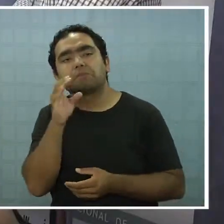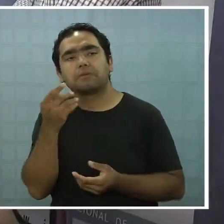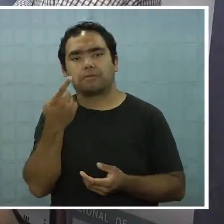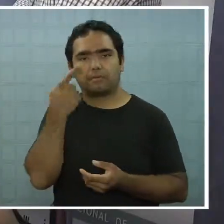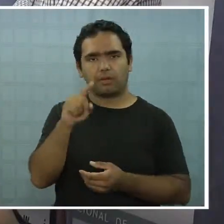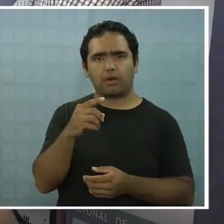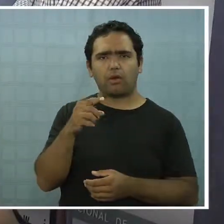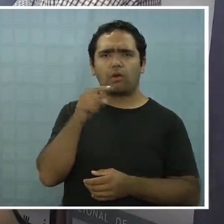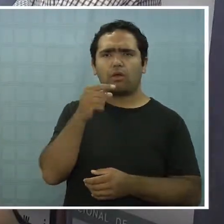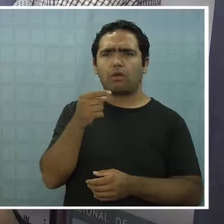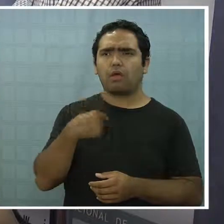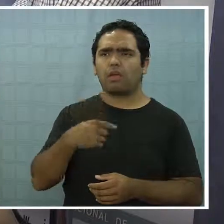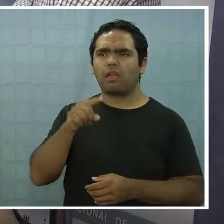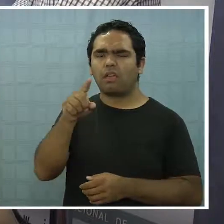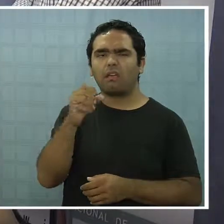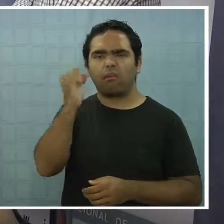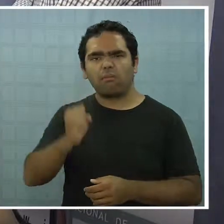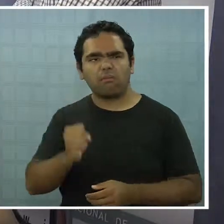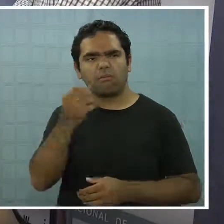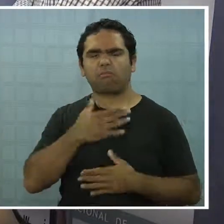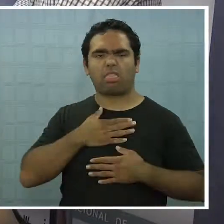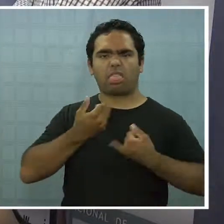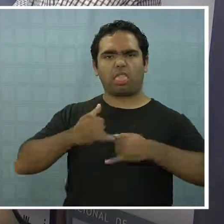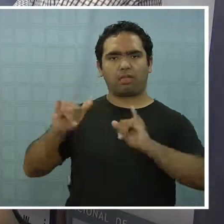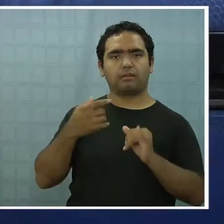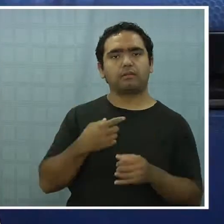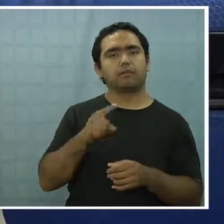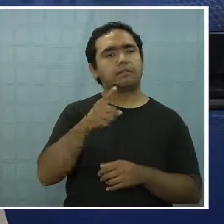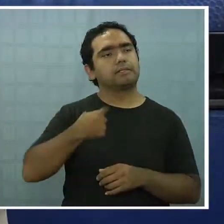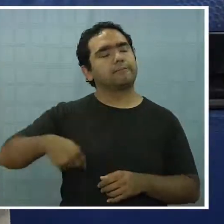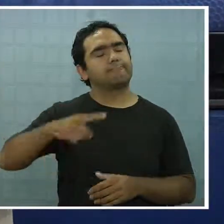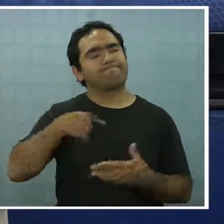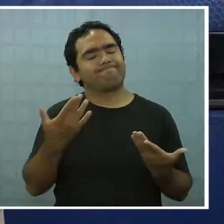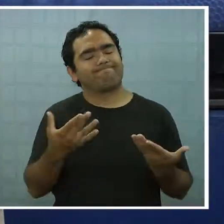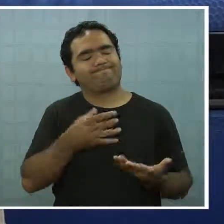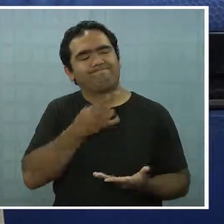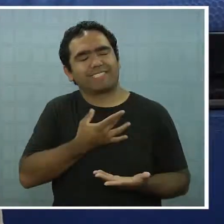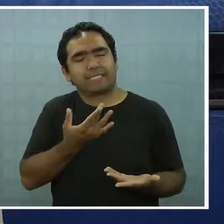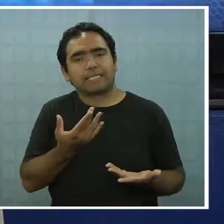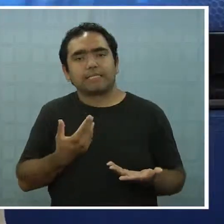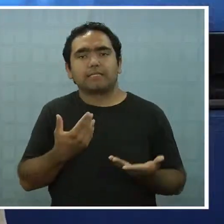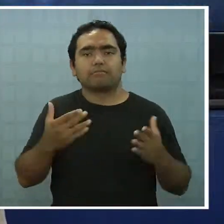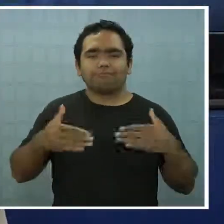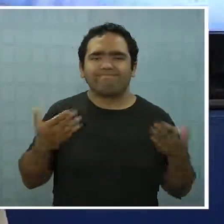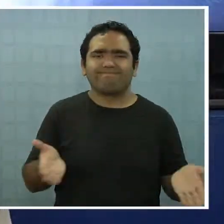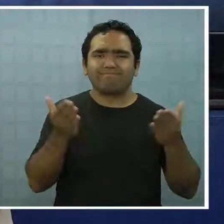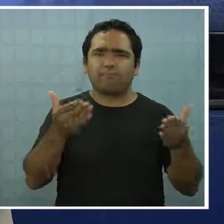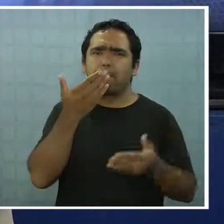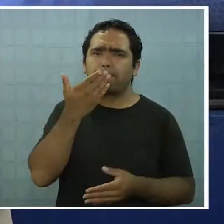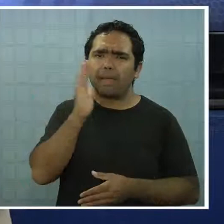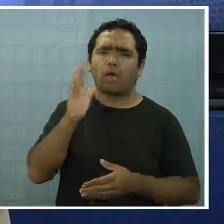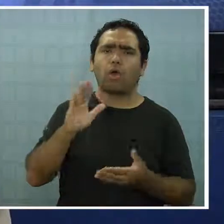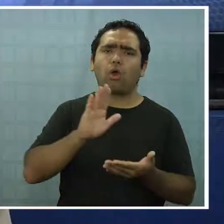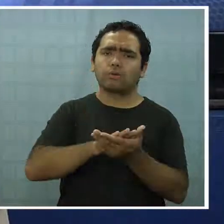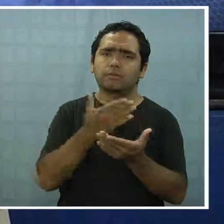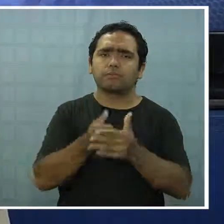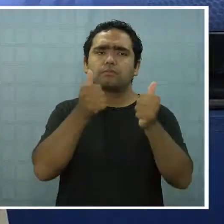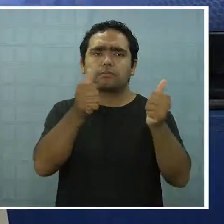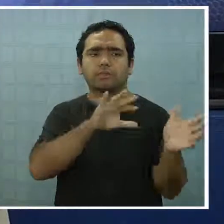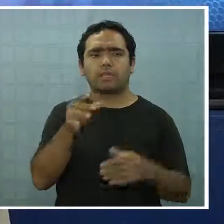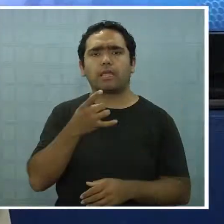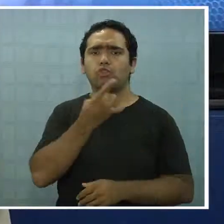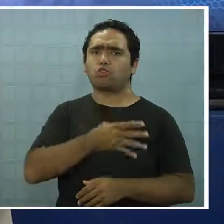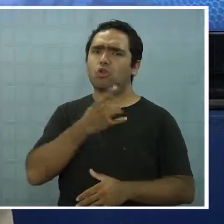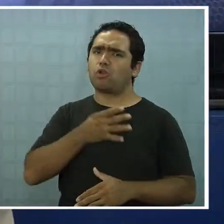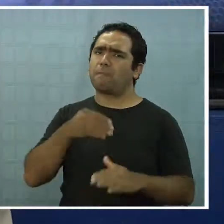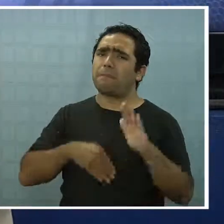eso es doloroso. Tenemos que buscar un sistema de motivación, de incentivo, mejorar la salud. Y la verdad es que es más doloroso